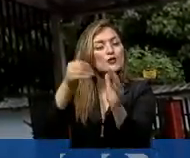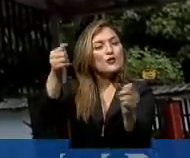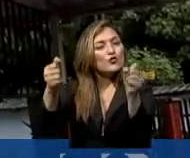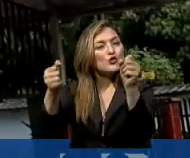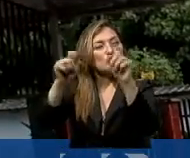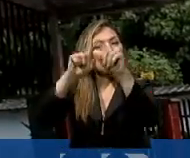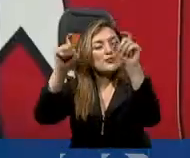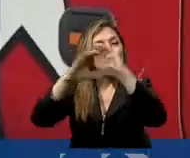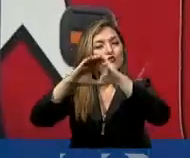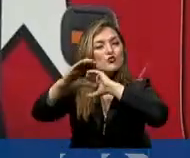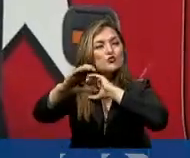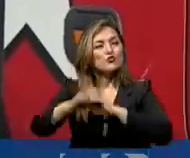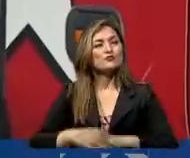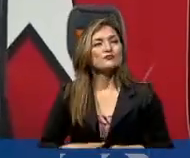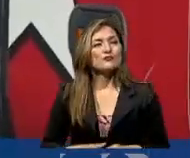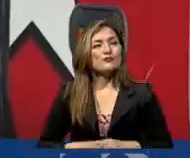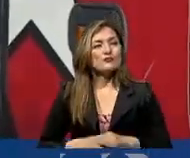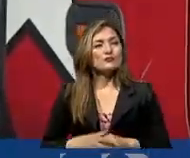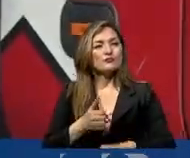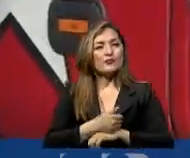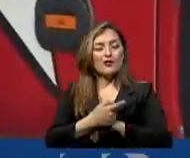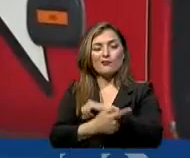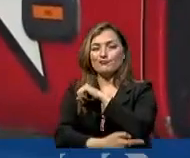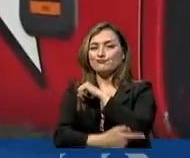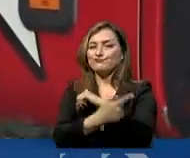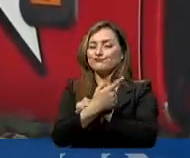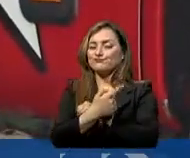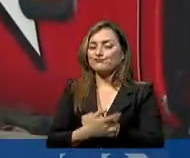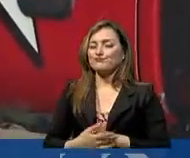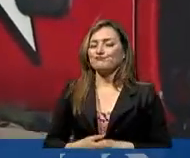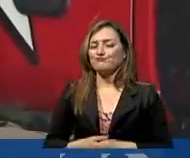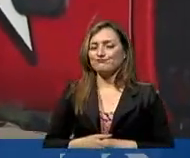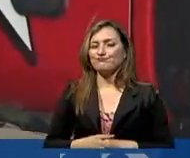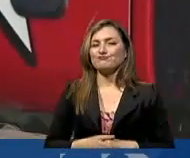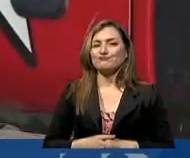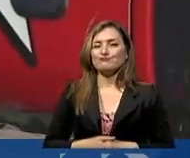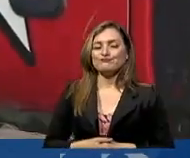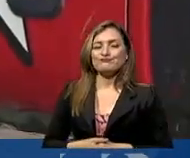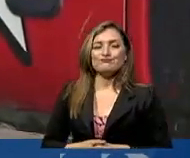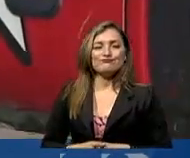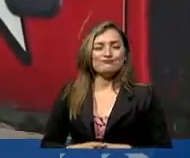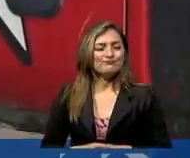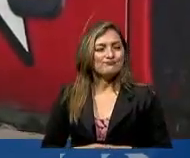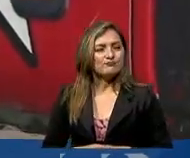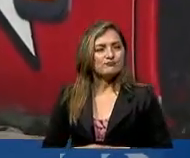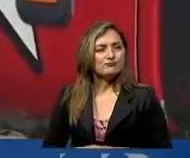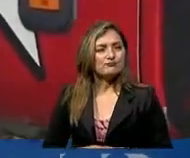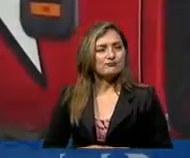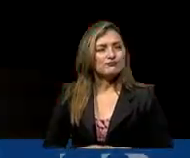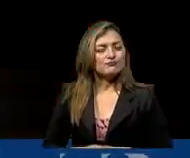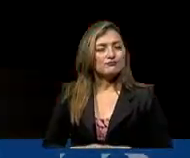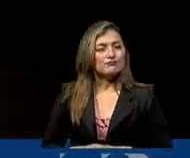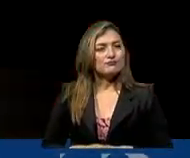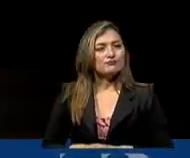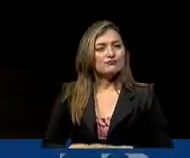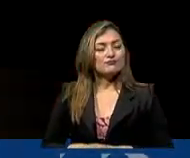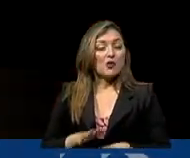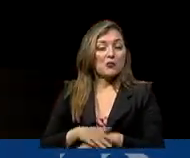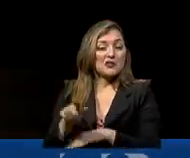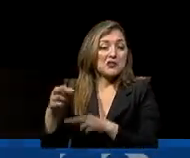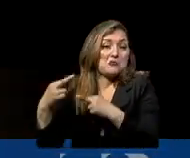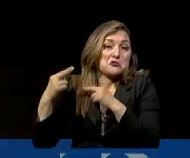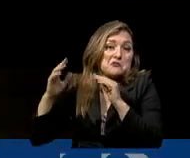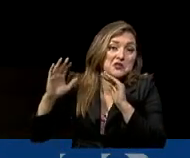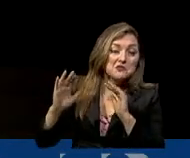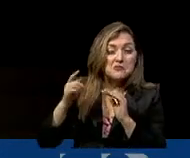conductor del bus, para que sean las autoridades las que determinen si hubo o no responsabilidad directa. Por faltas